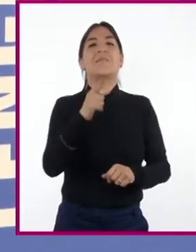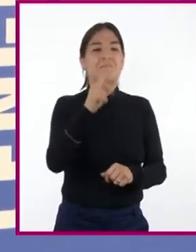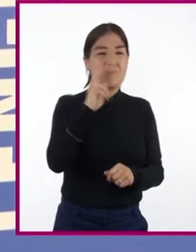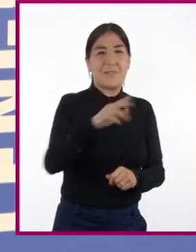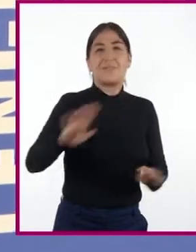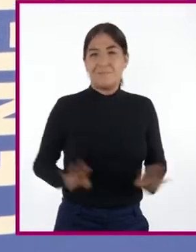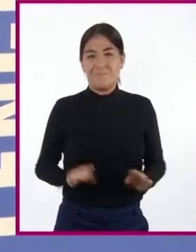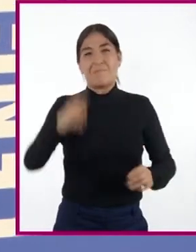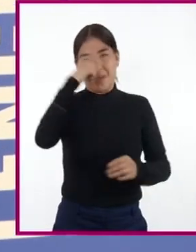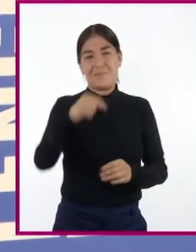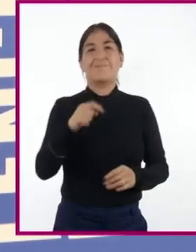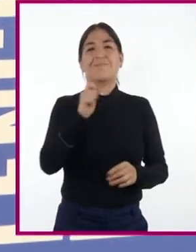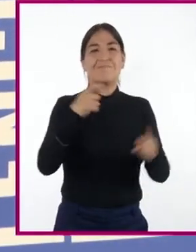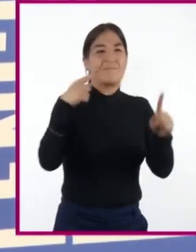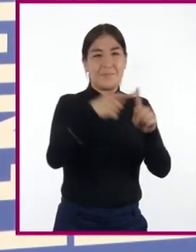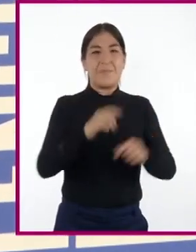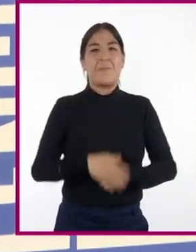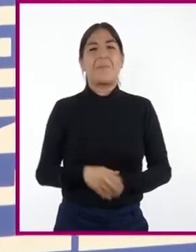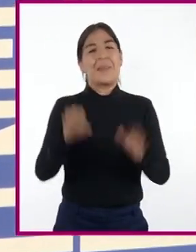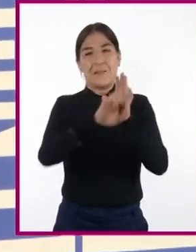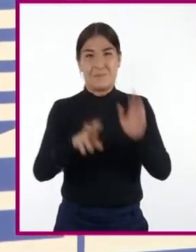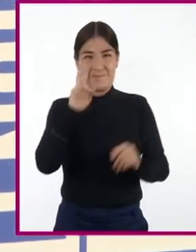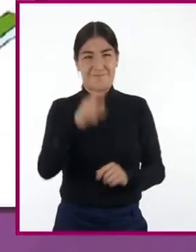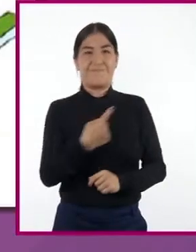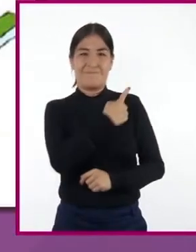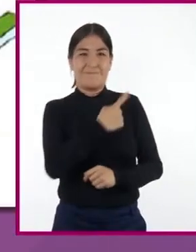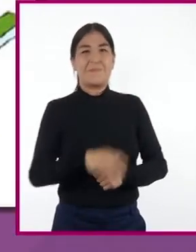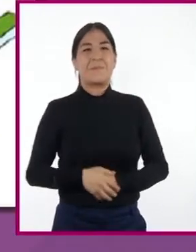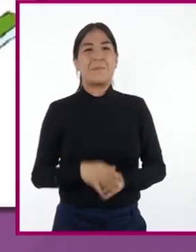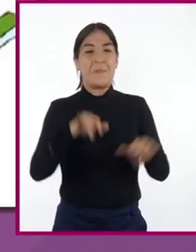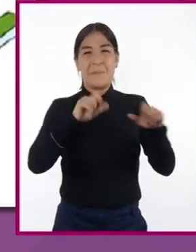nuestros propósitos. Por ejemplo, ven estos dos tipos de mapa.